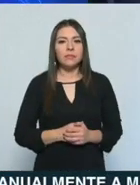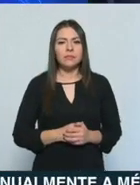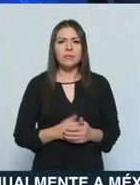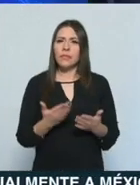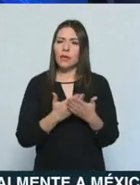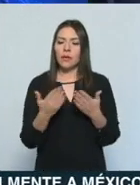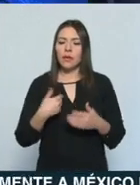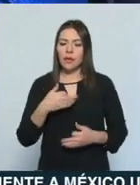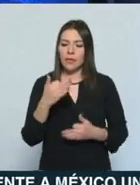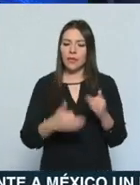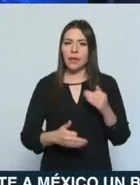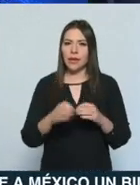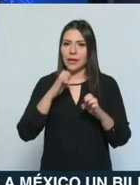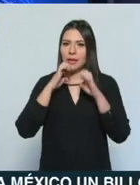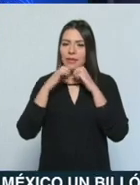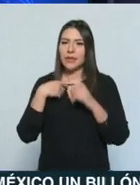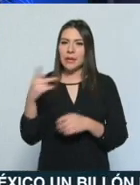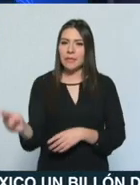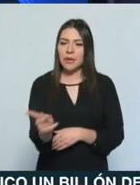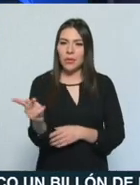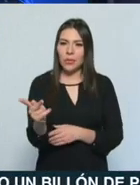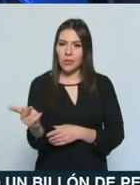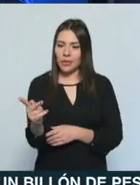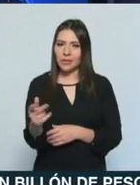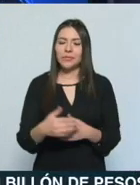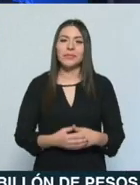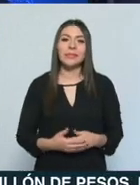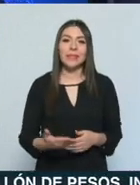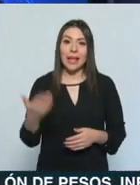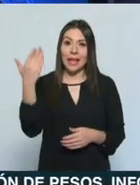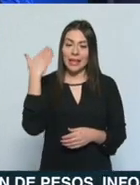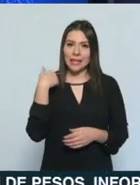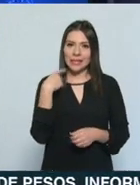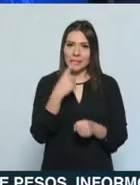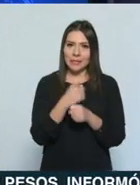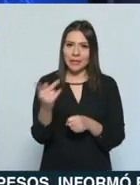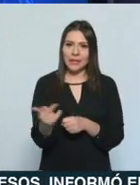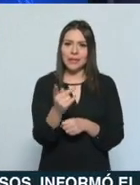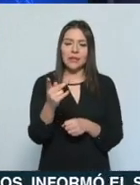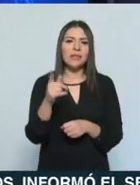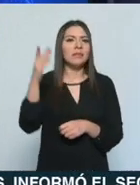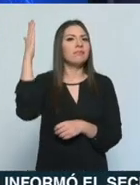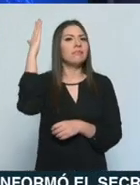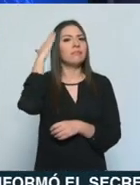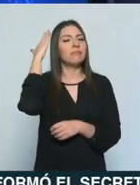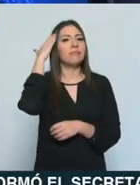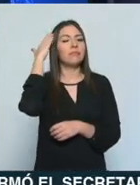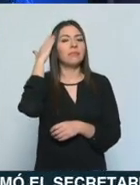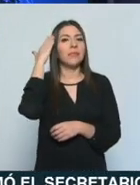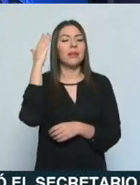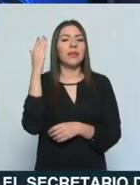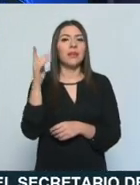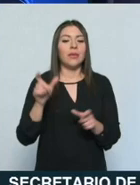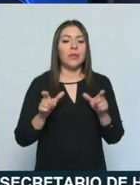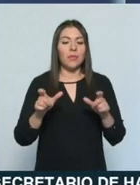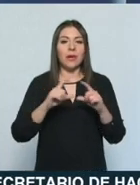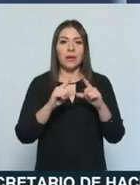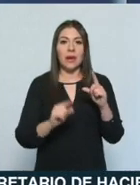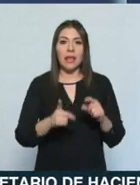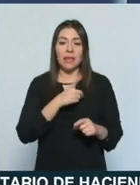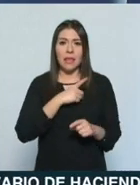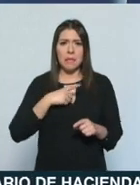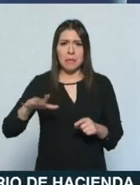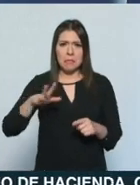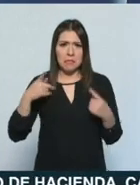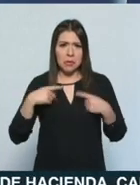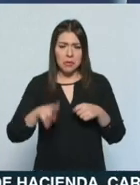pregunta. Ya te la planteaba al principio, el mando de la Guardia Nacional debe ser militar. El mando debe ser militar, si